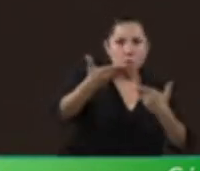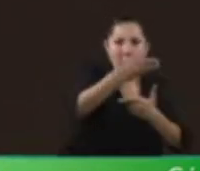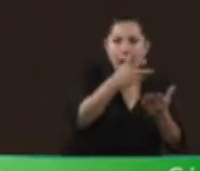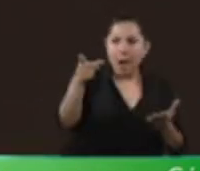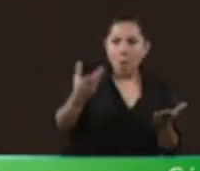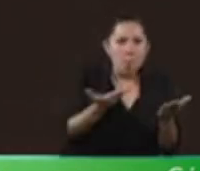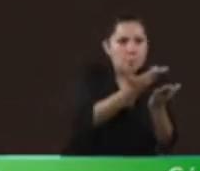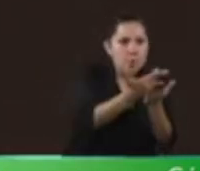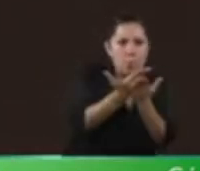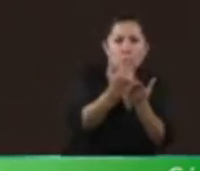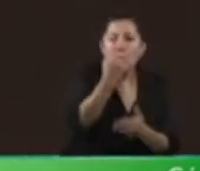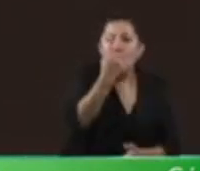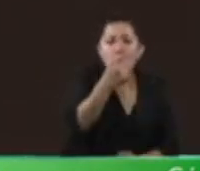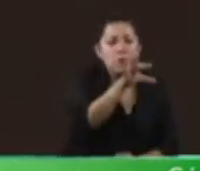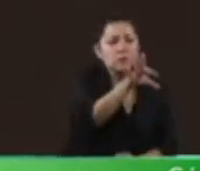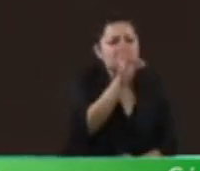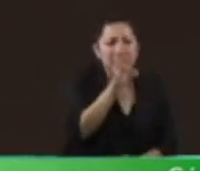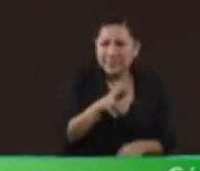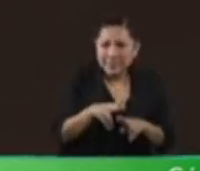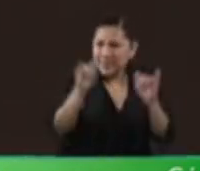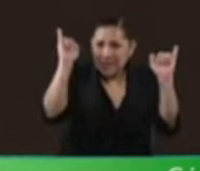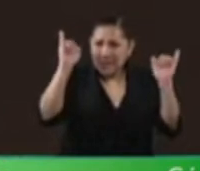Hicieron todo eso para no hacer nada.